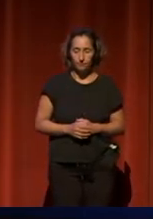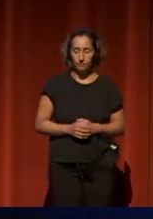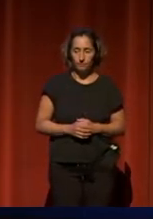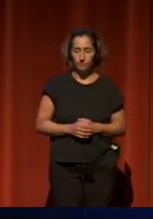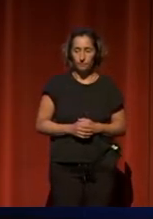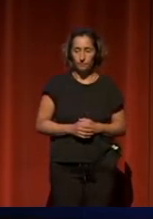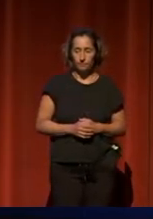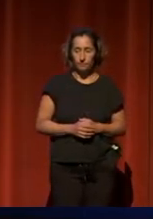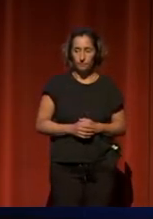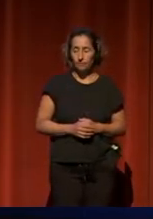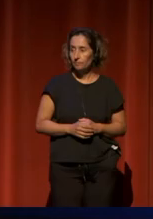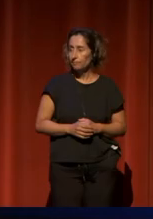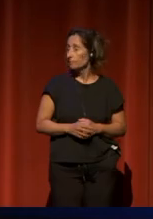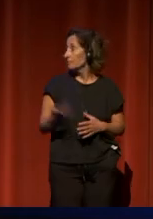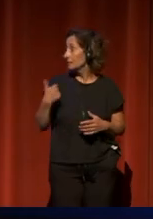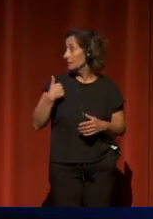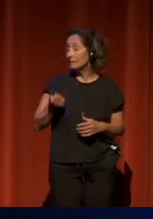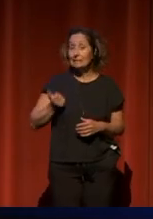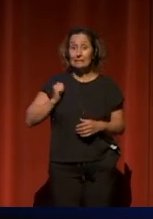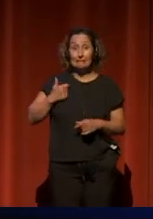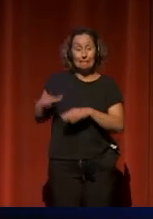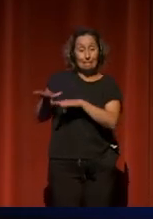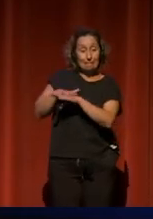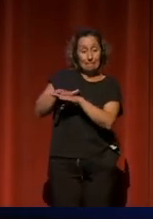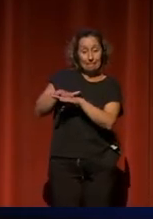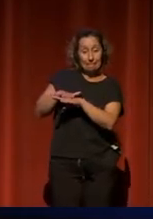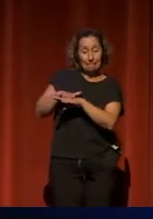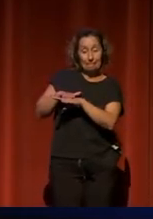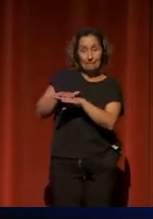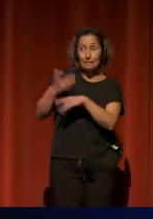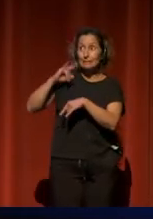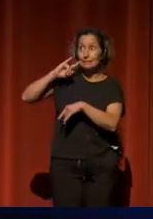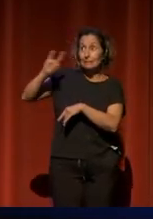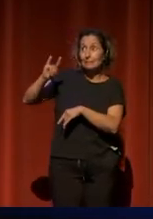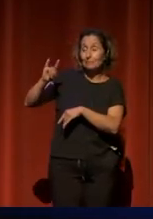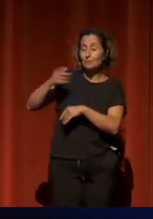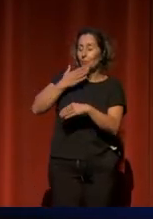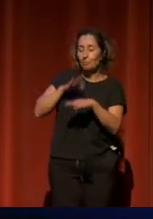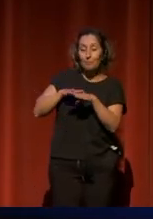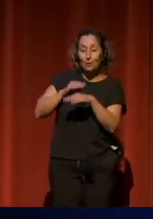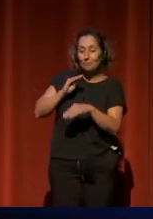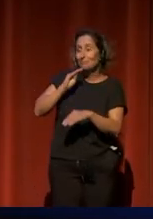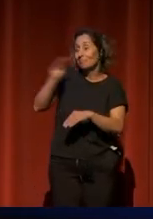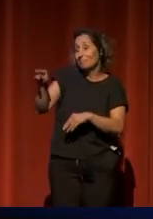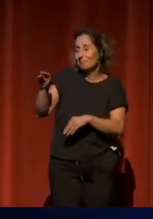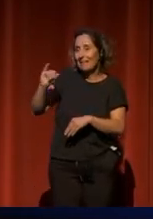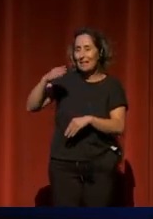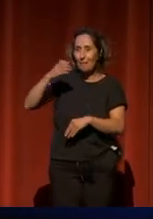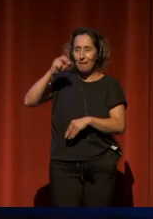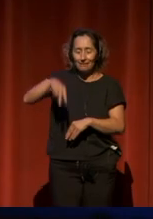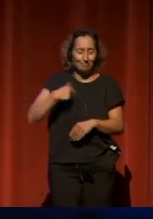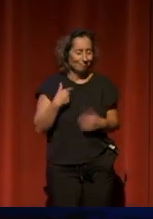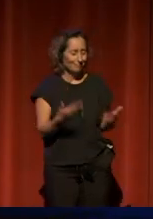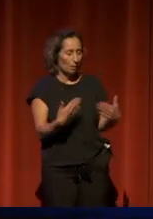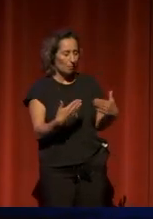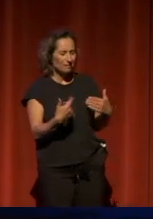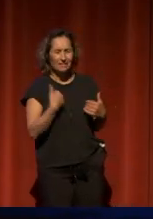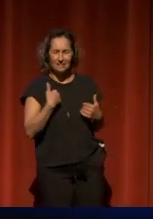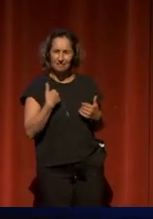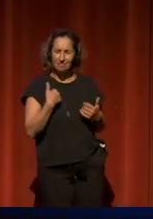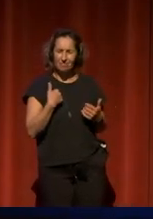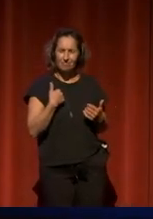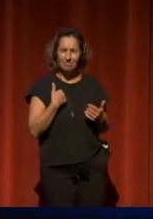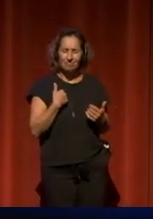funciona mientras aprovecho para pedirte disculpas Raúl que te llamé Iván anteriormente no pasa nada Es algo que me ha